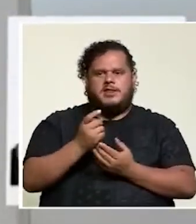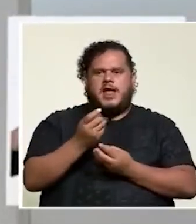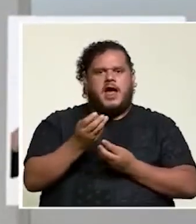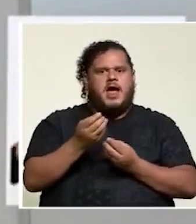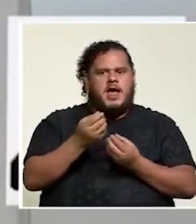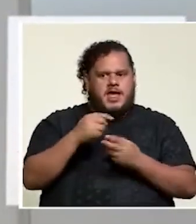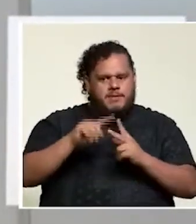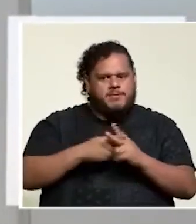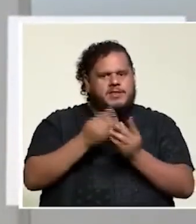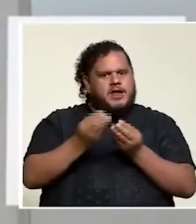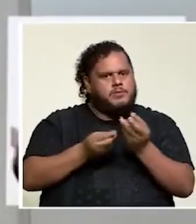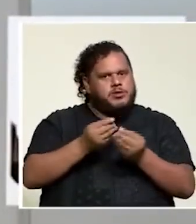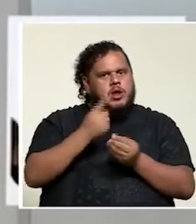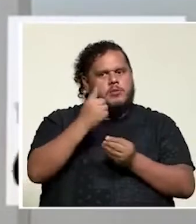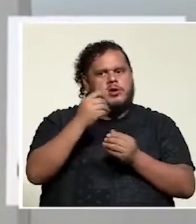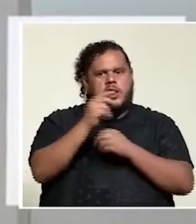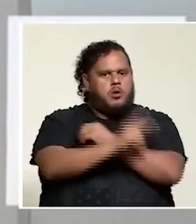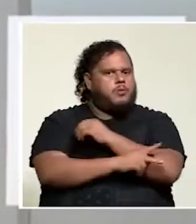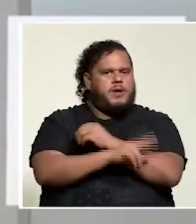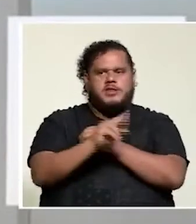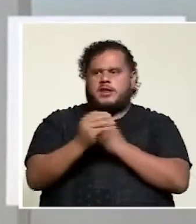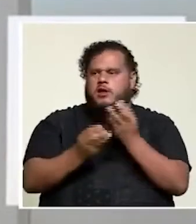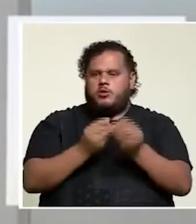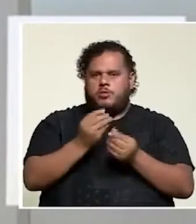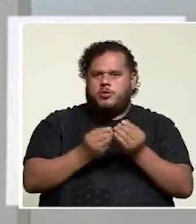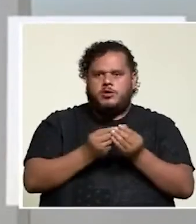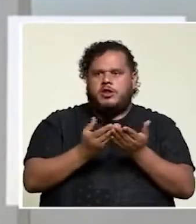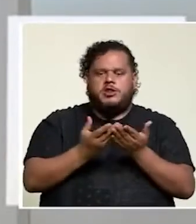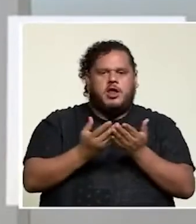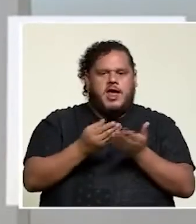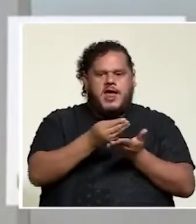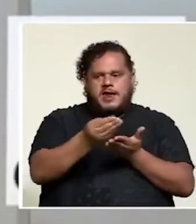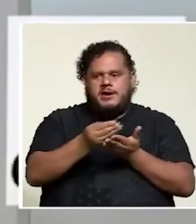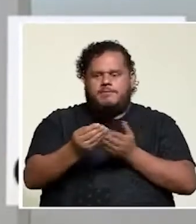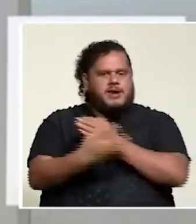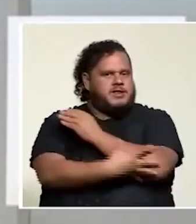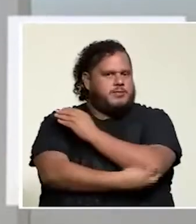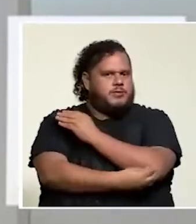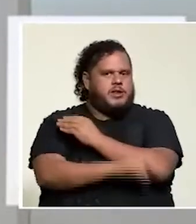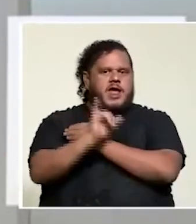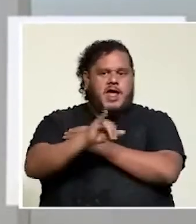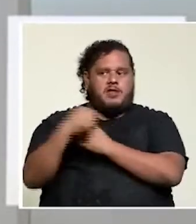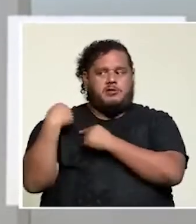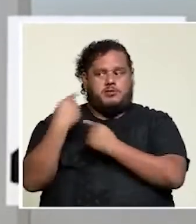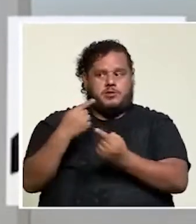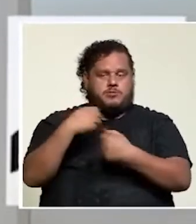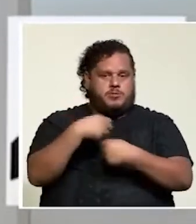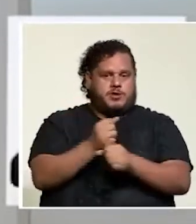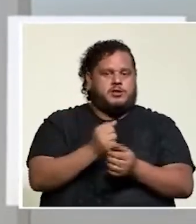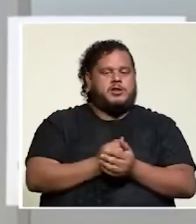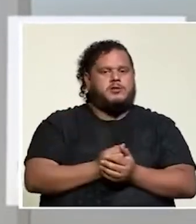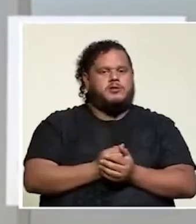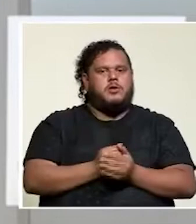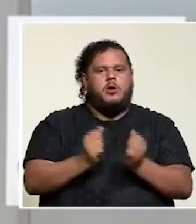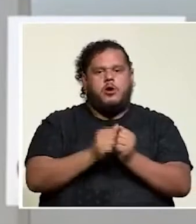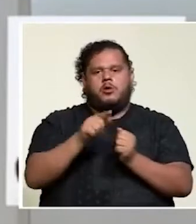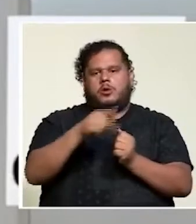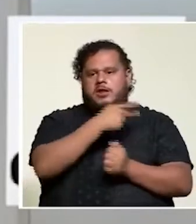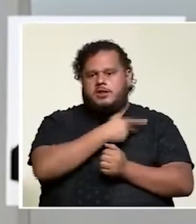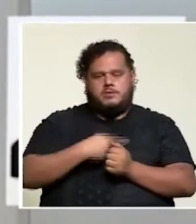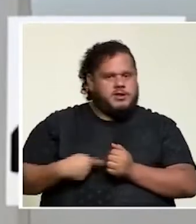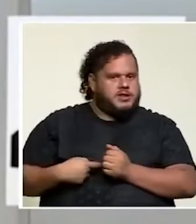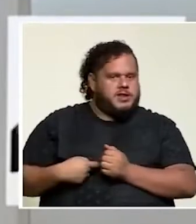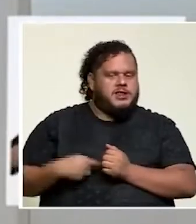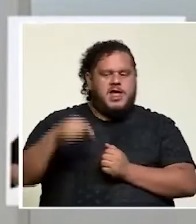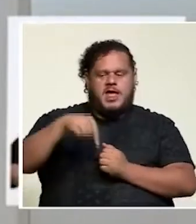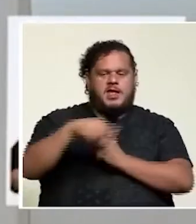producir, porque un país que no produce reparte pobreza, y eso es lo que hemos venido haciendo. Con este presidente,